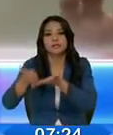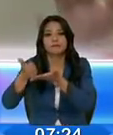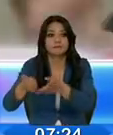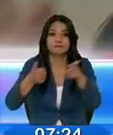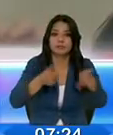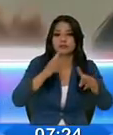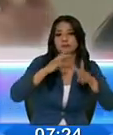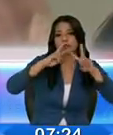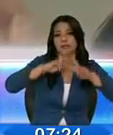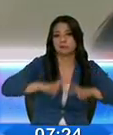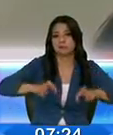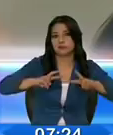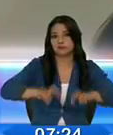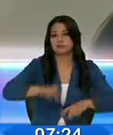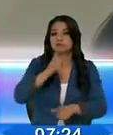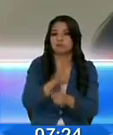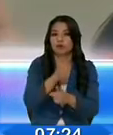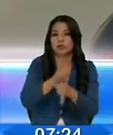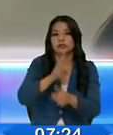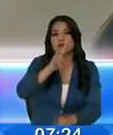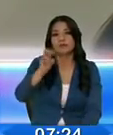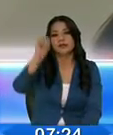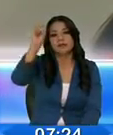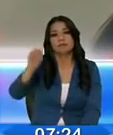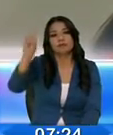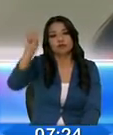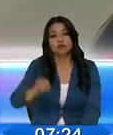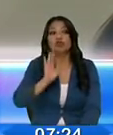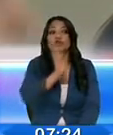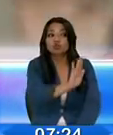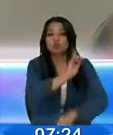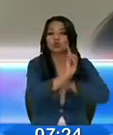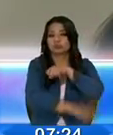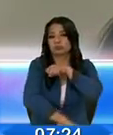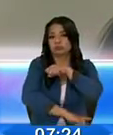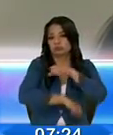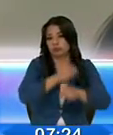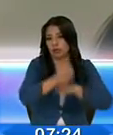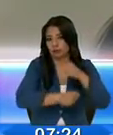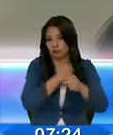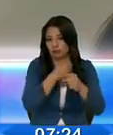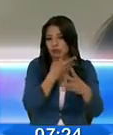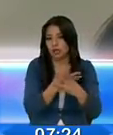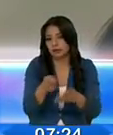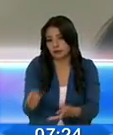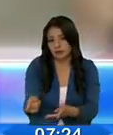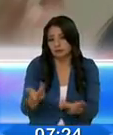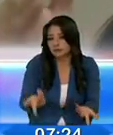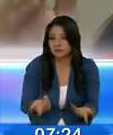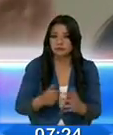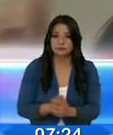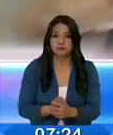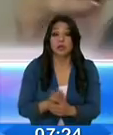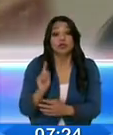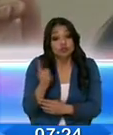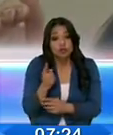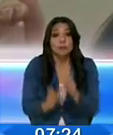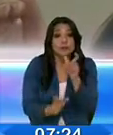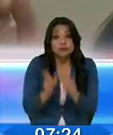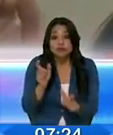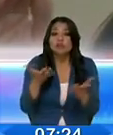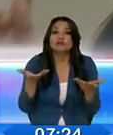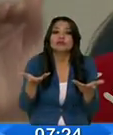entonces se le puso el 20% de la pena mínima establecida. Entonces, esto es para las personas que